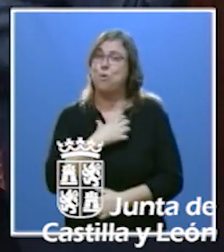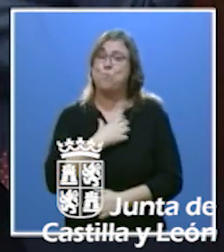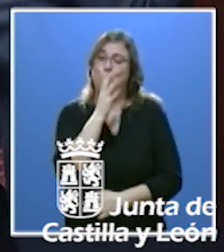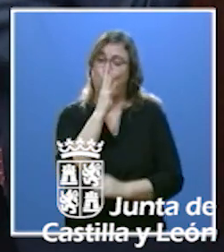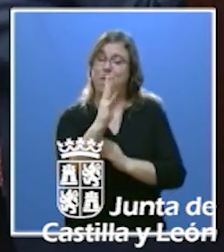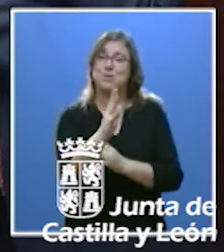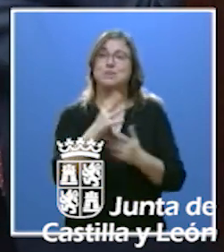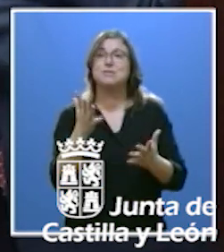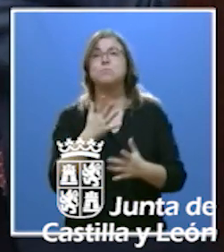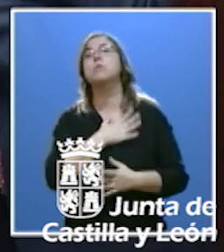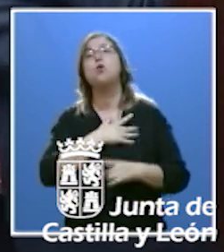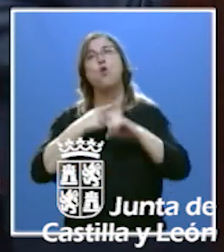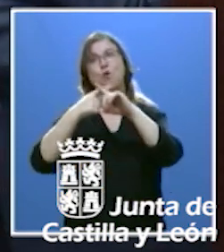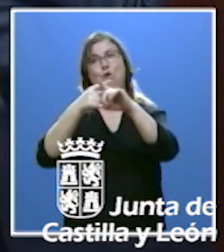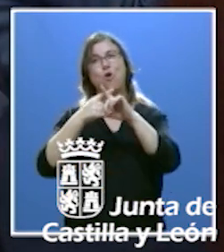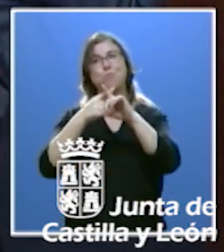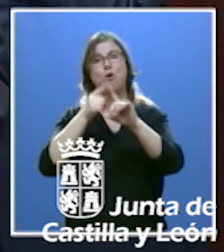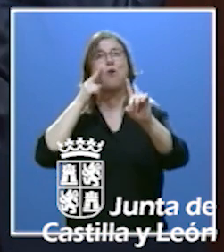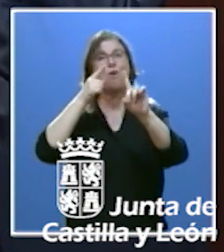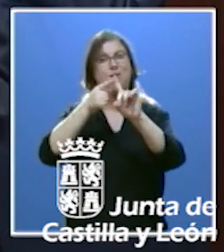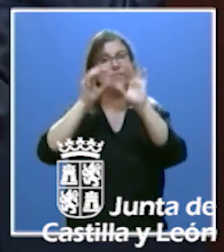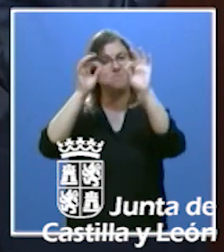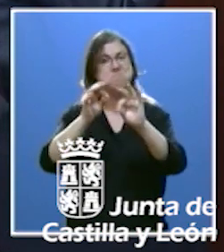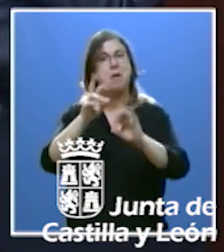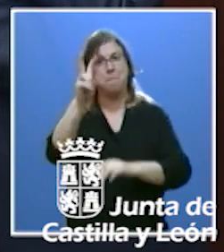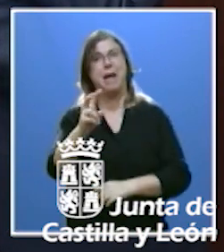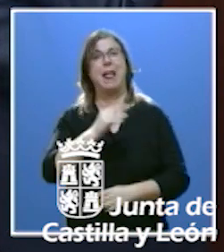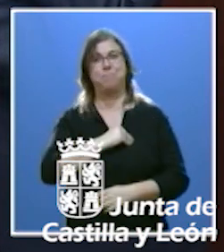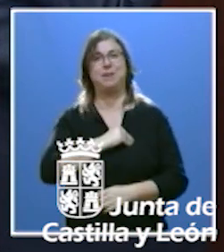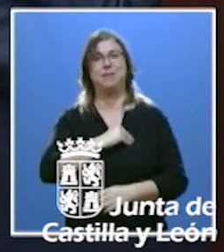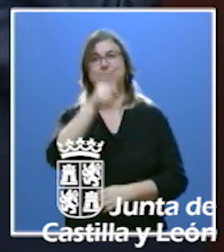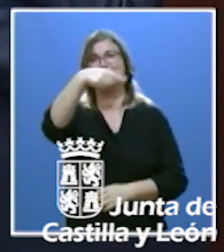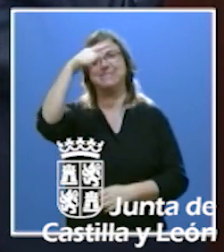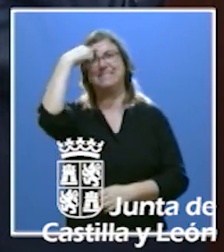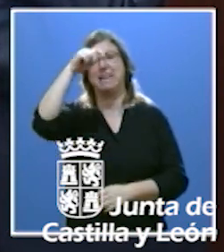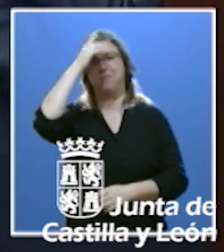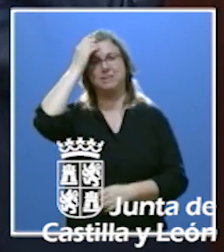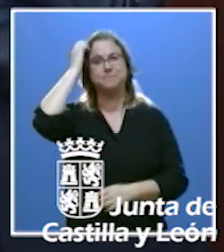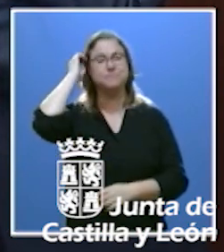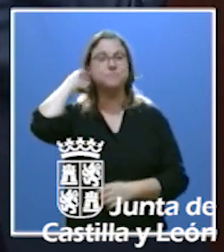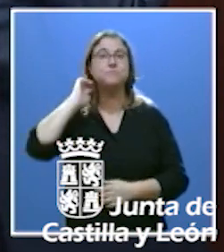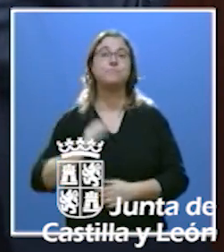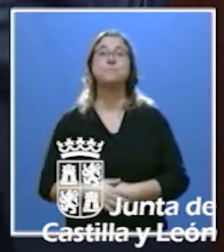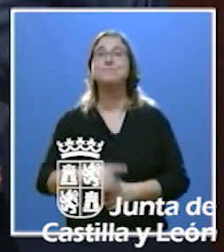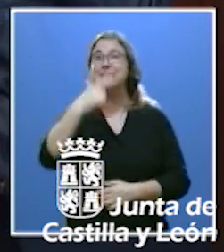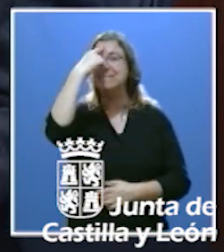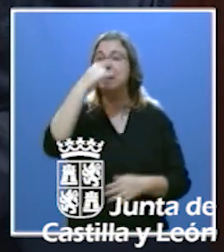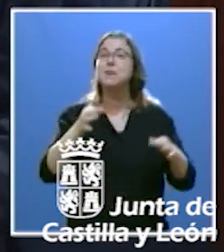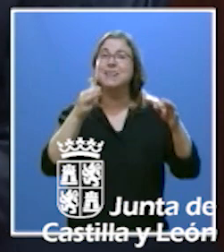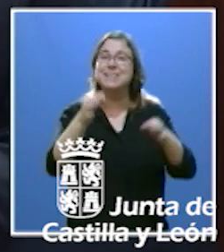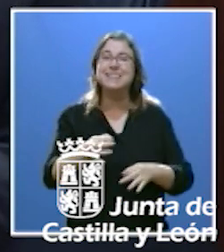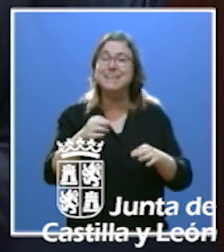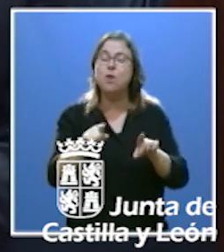pero compartimos que esta causa vale la pena, ellas lo saben. Como saben también que no hay